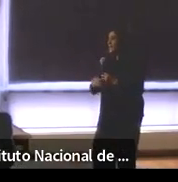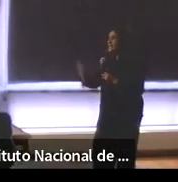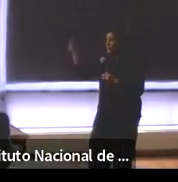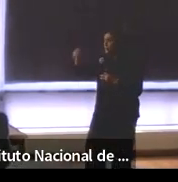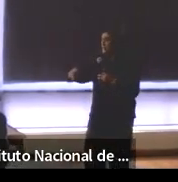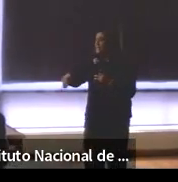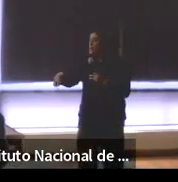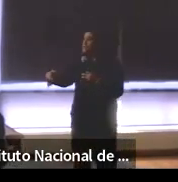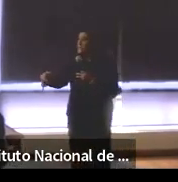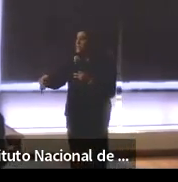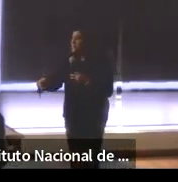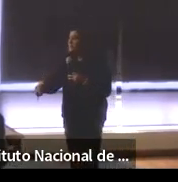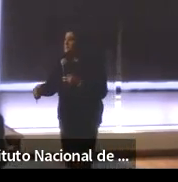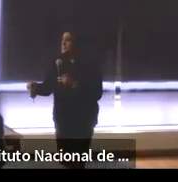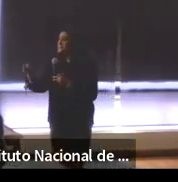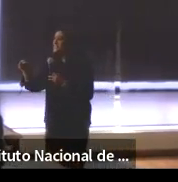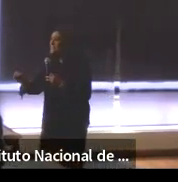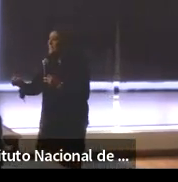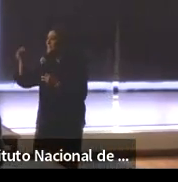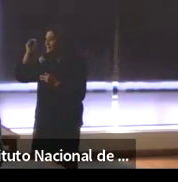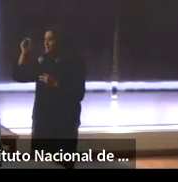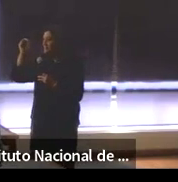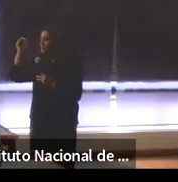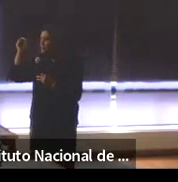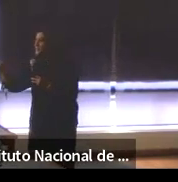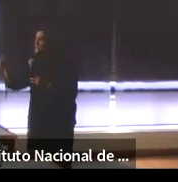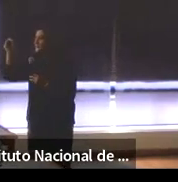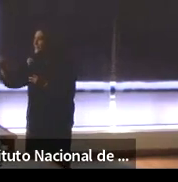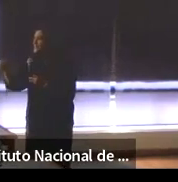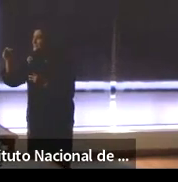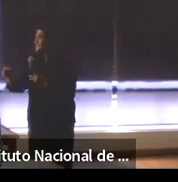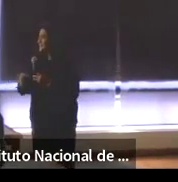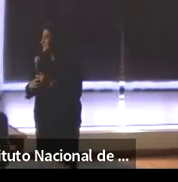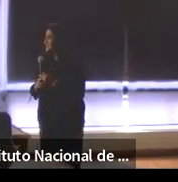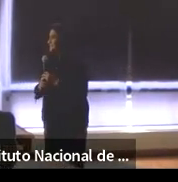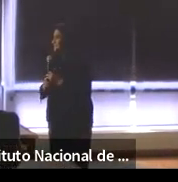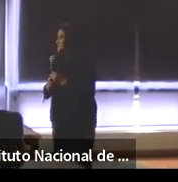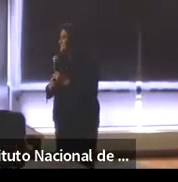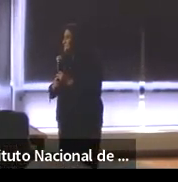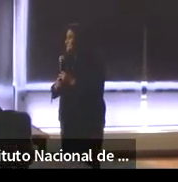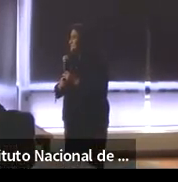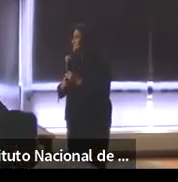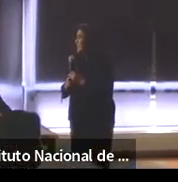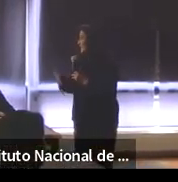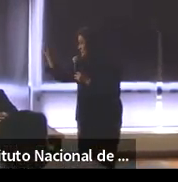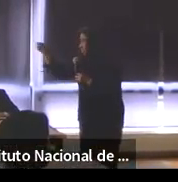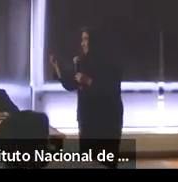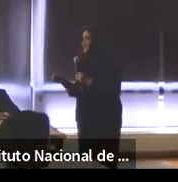a que cuando lleguen contigo sepan por lo menos de qué les vas a hablar